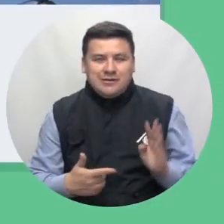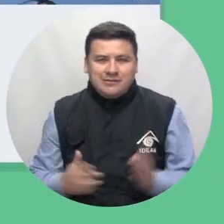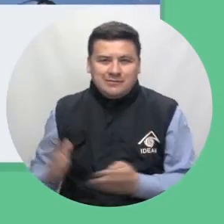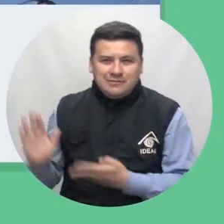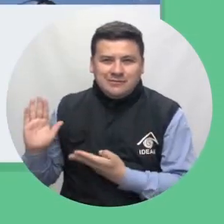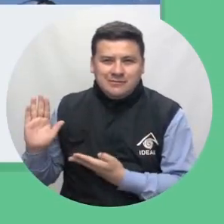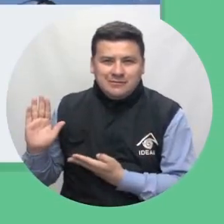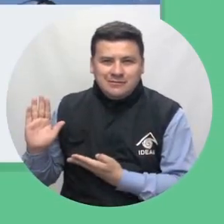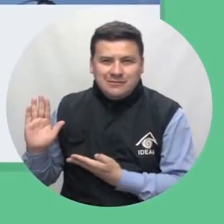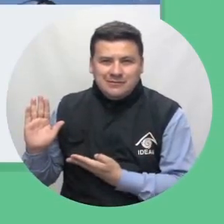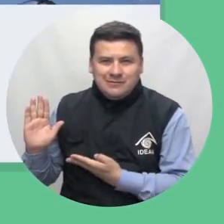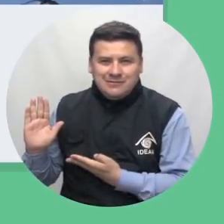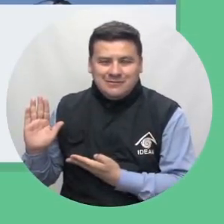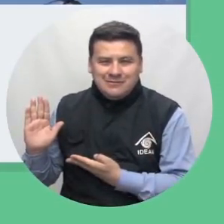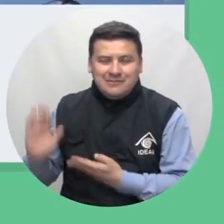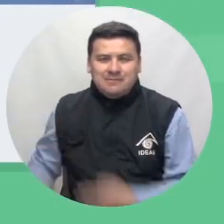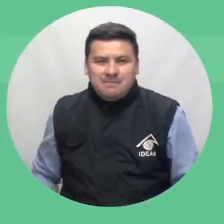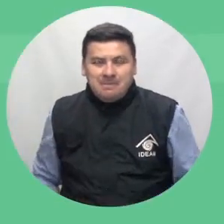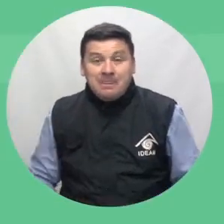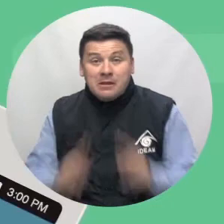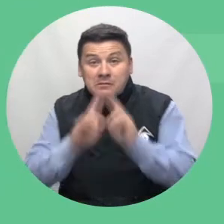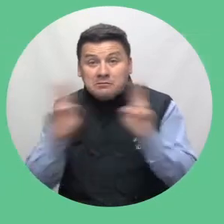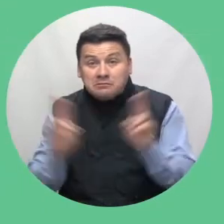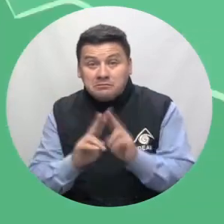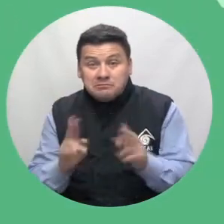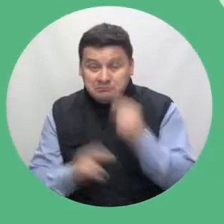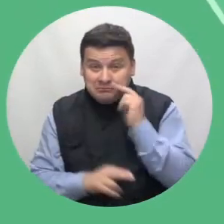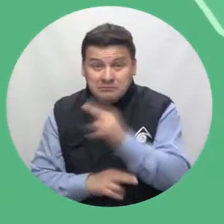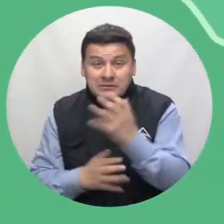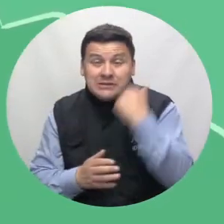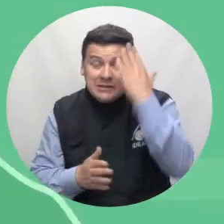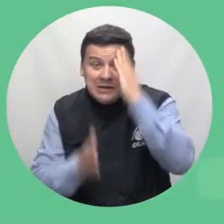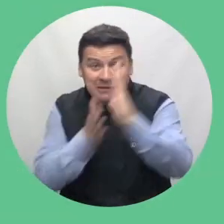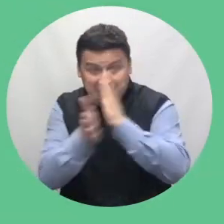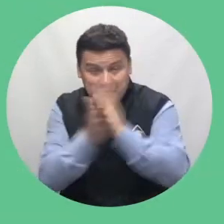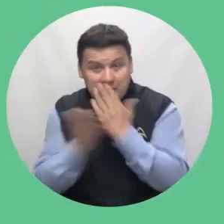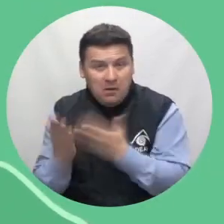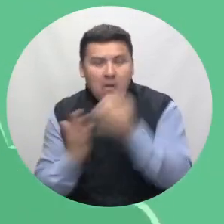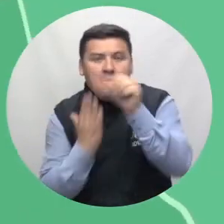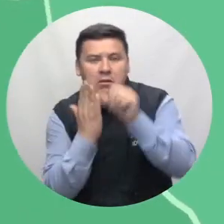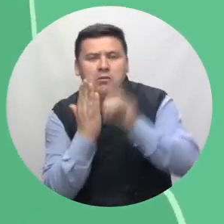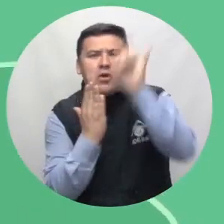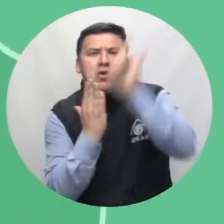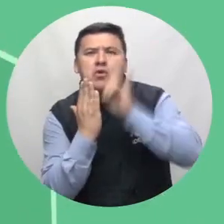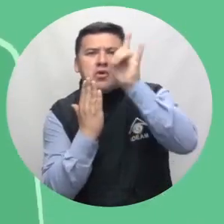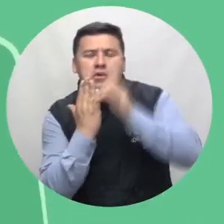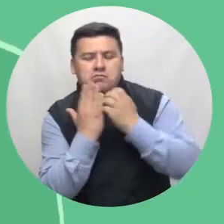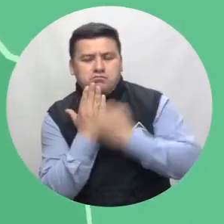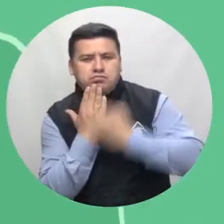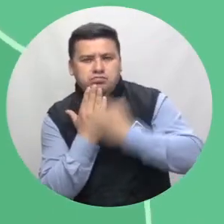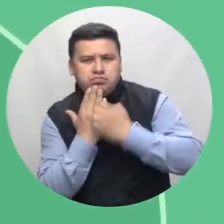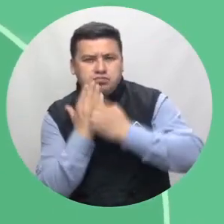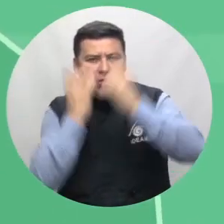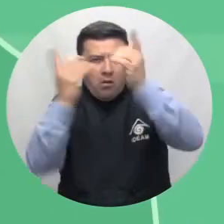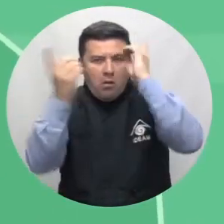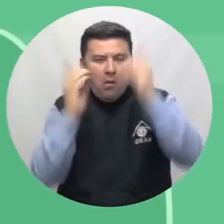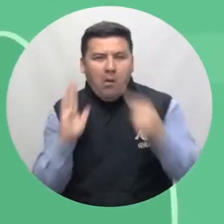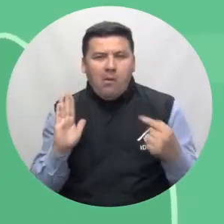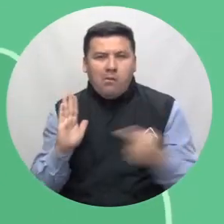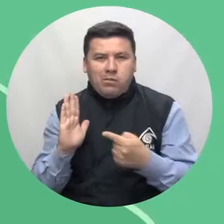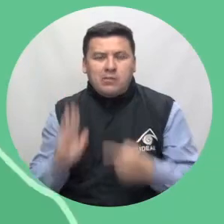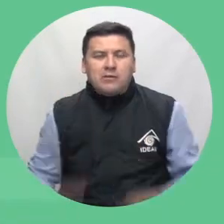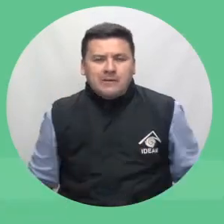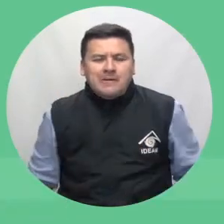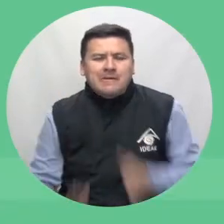www.ideam.gov.co. Y para estar informado al instante, descarga nuestra aplicación Mi Pronóstico desde Google